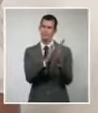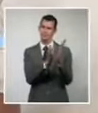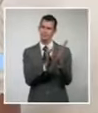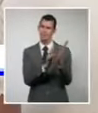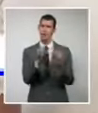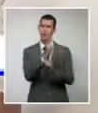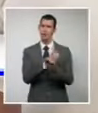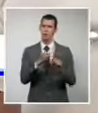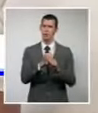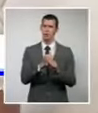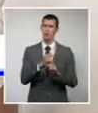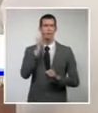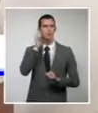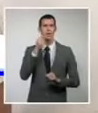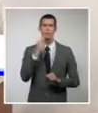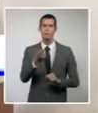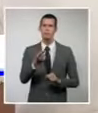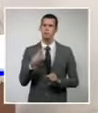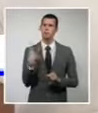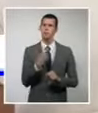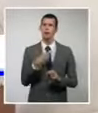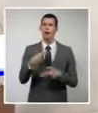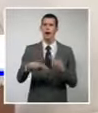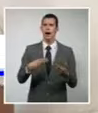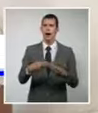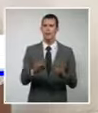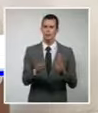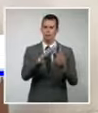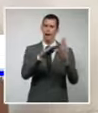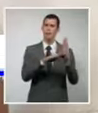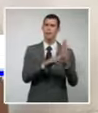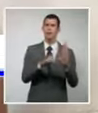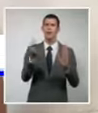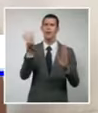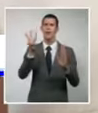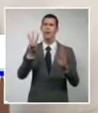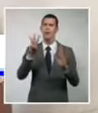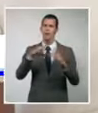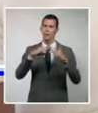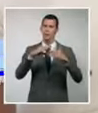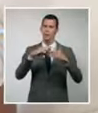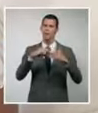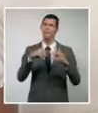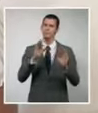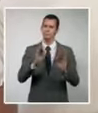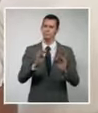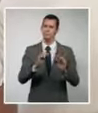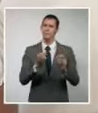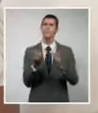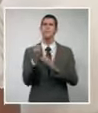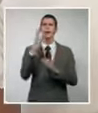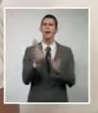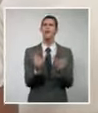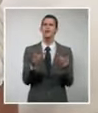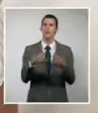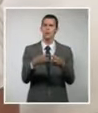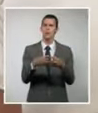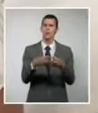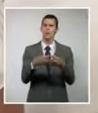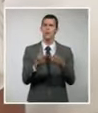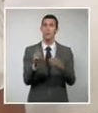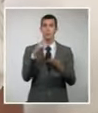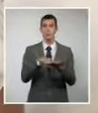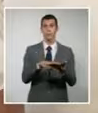en crear un grupo por WhatsApp, donde todos los días yo le pondría actividades. Así comenzamos la primera semana que no tuvimos